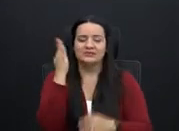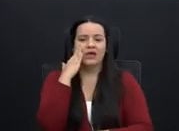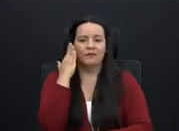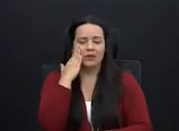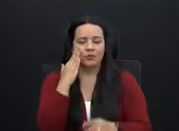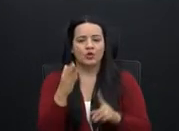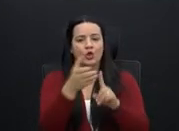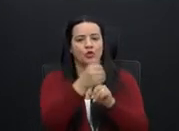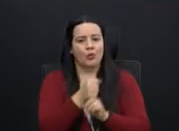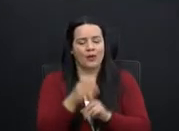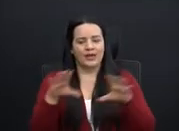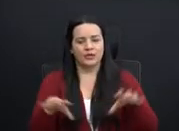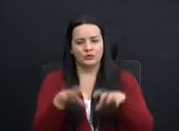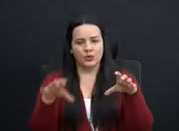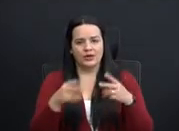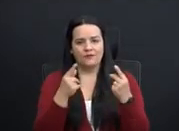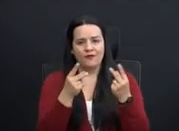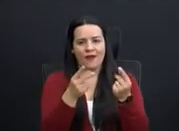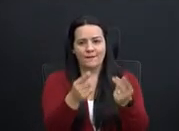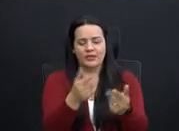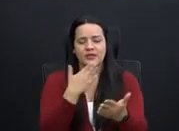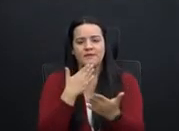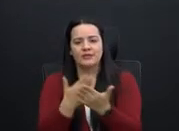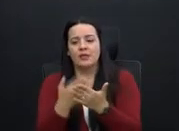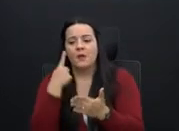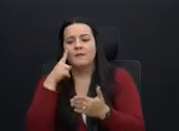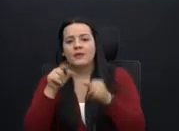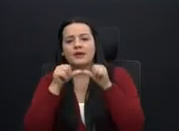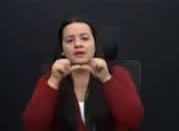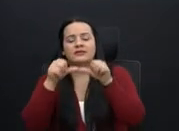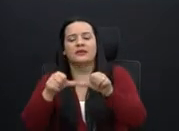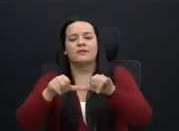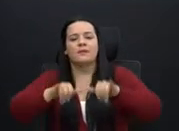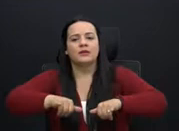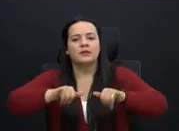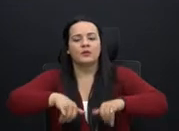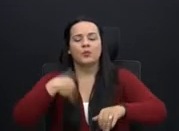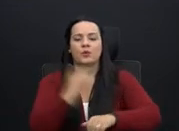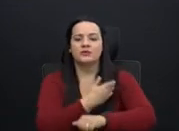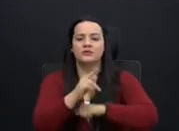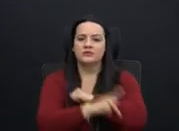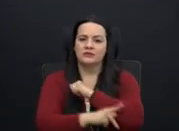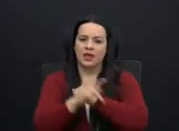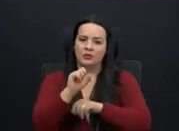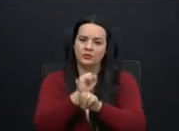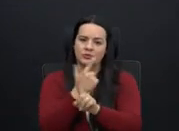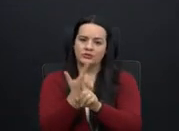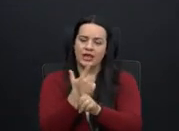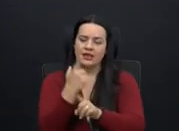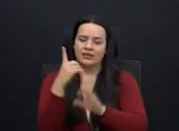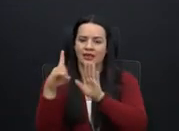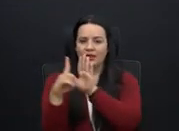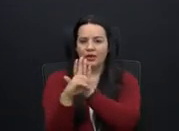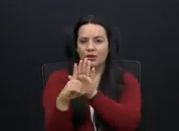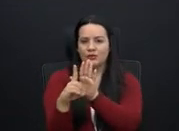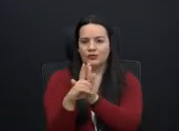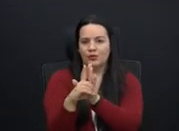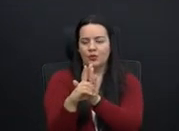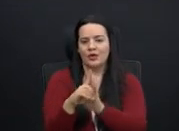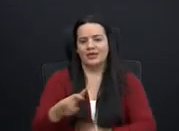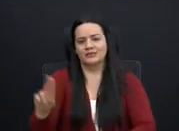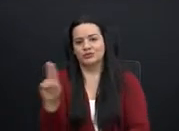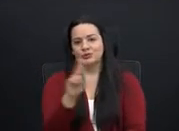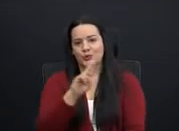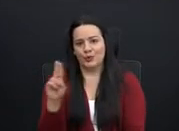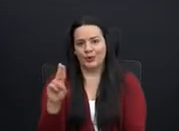acciones rápidas y eficientes para seguir manteniendo nuestro Estado social de derecho resulta